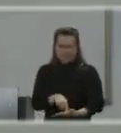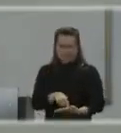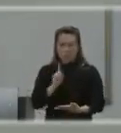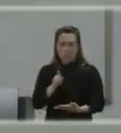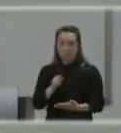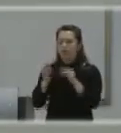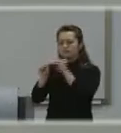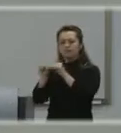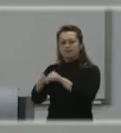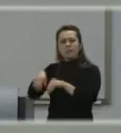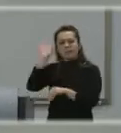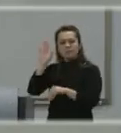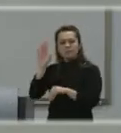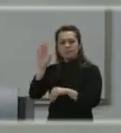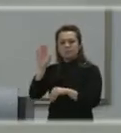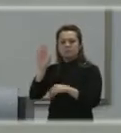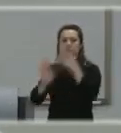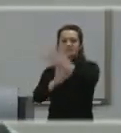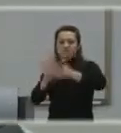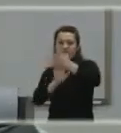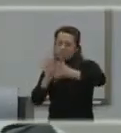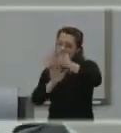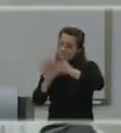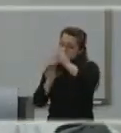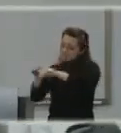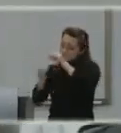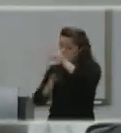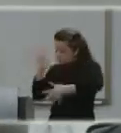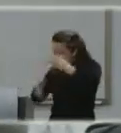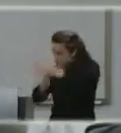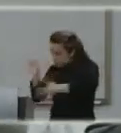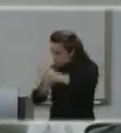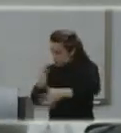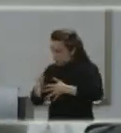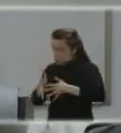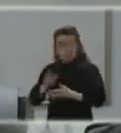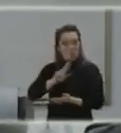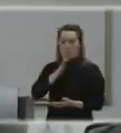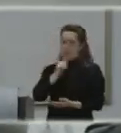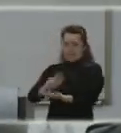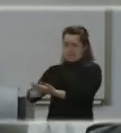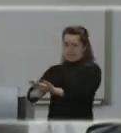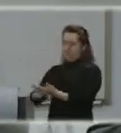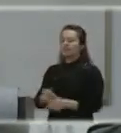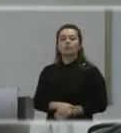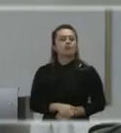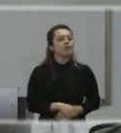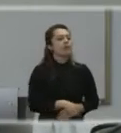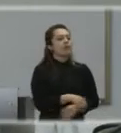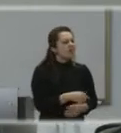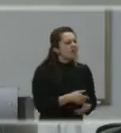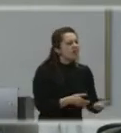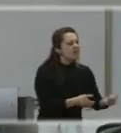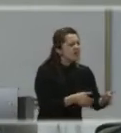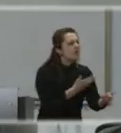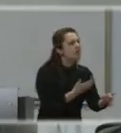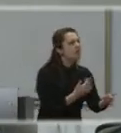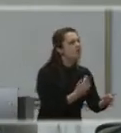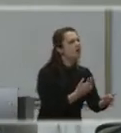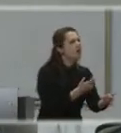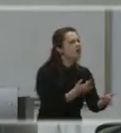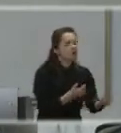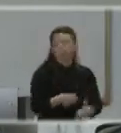sido educadas sobre todo en señas. No hubo intérprete, les dijeron que tenían que operar a la niña, les